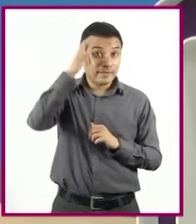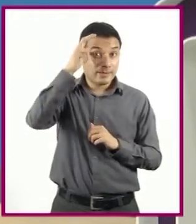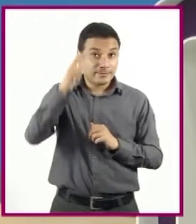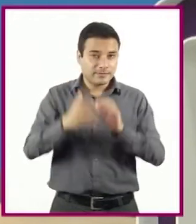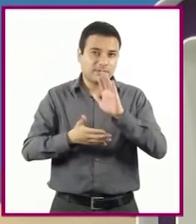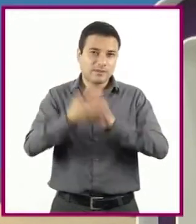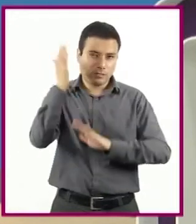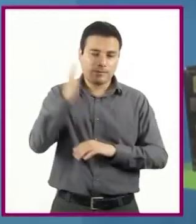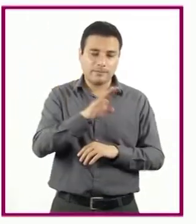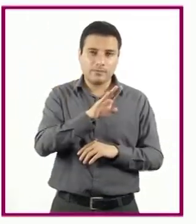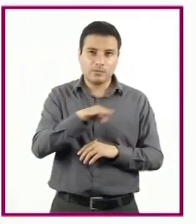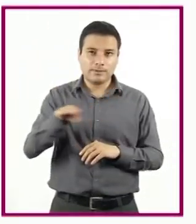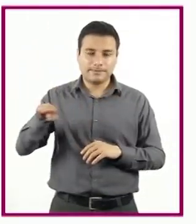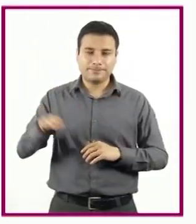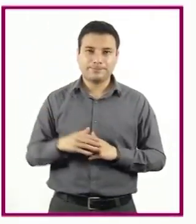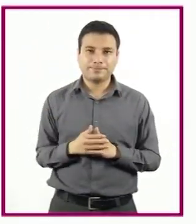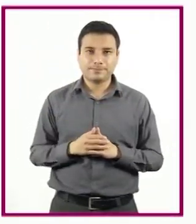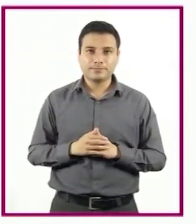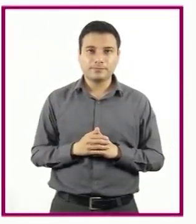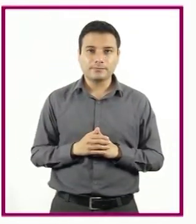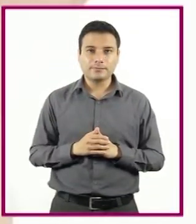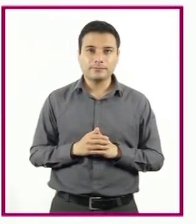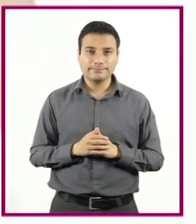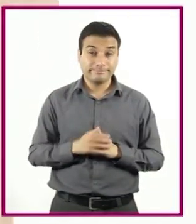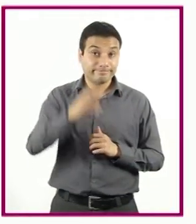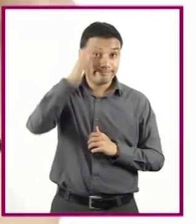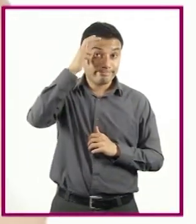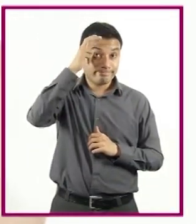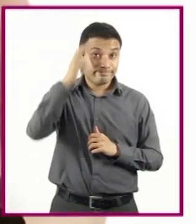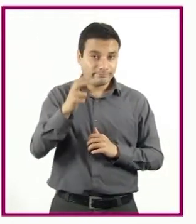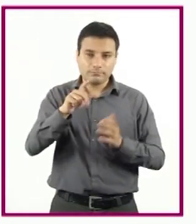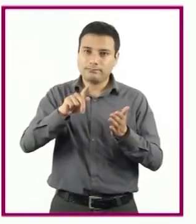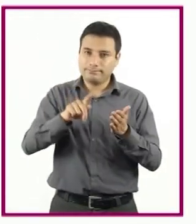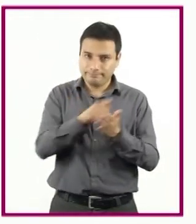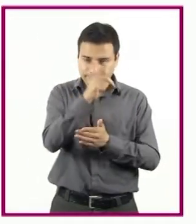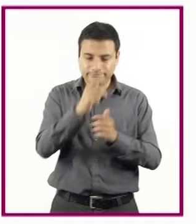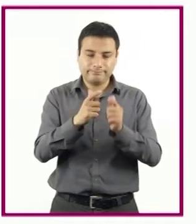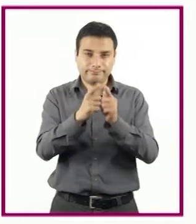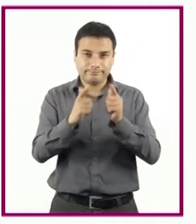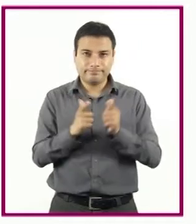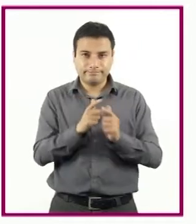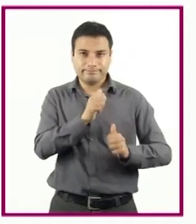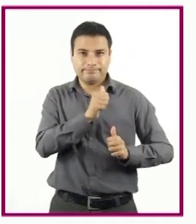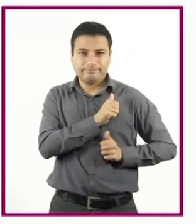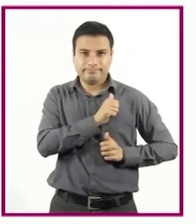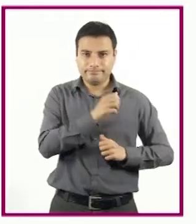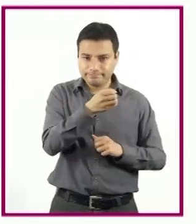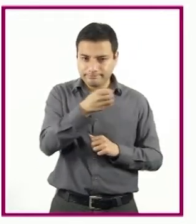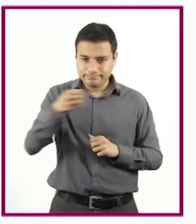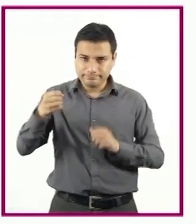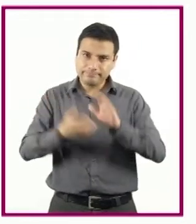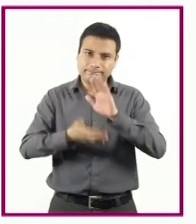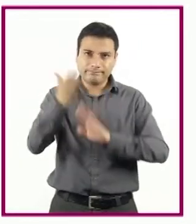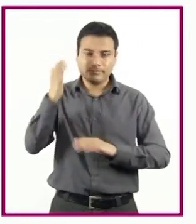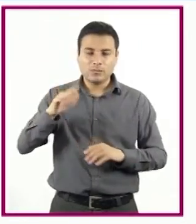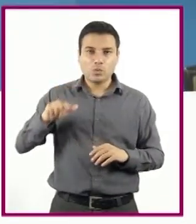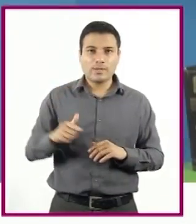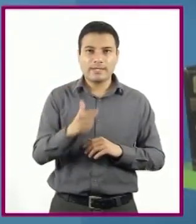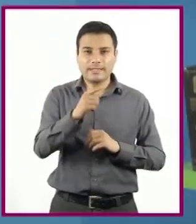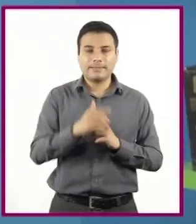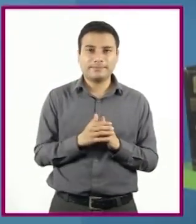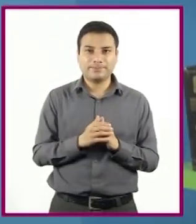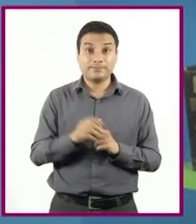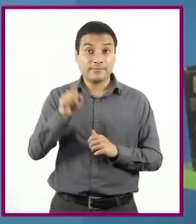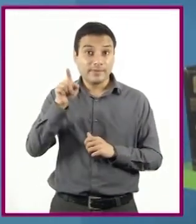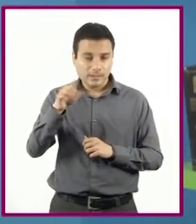Valladolid. En Valladolid, Hidalgo reorganizó su ejército y salió rumbo a Guadalajara. En esta ciudad, un